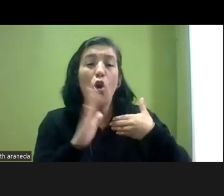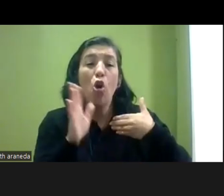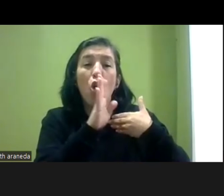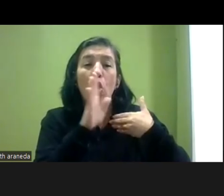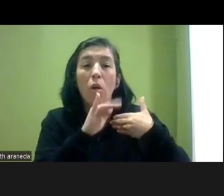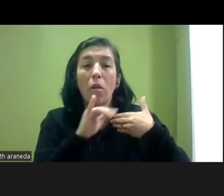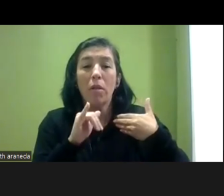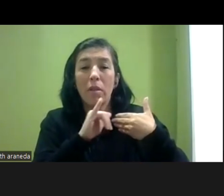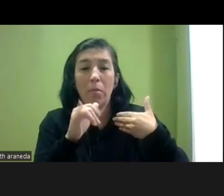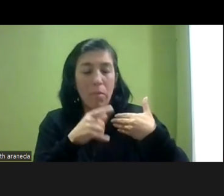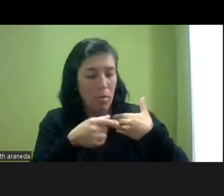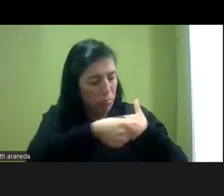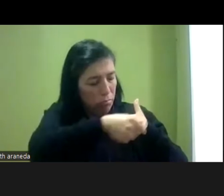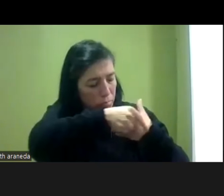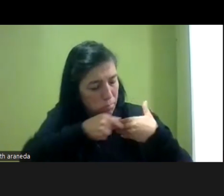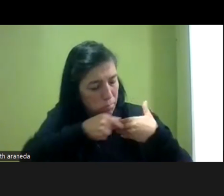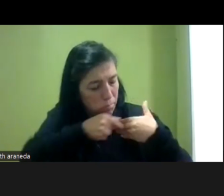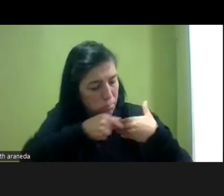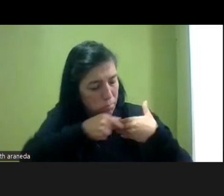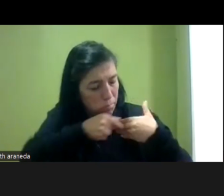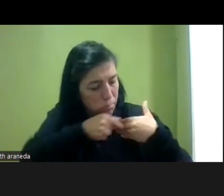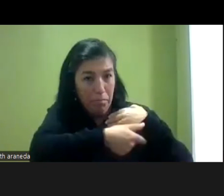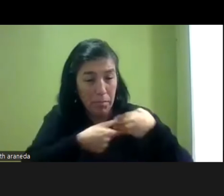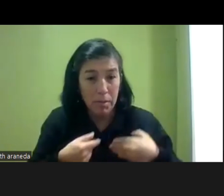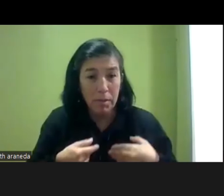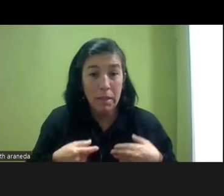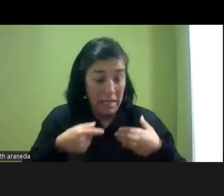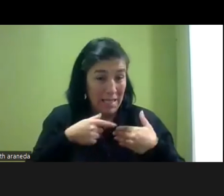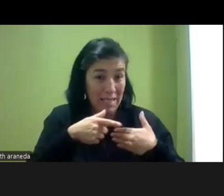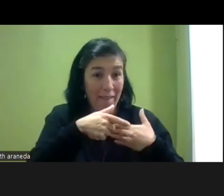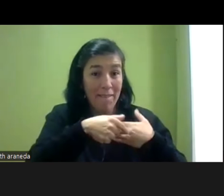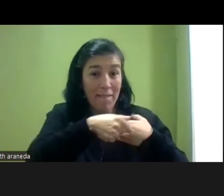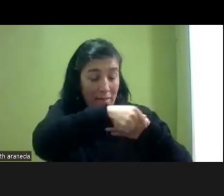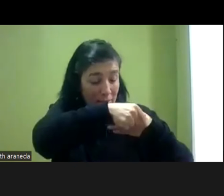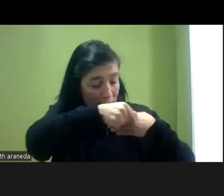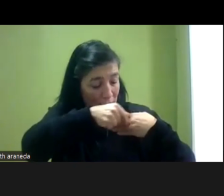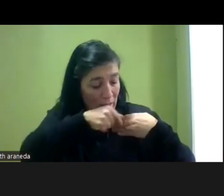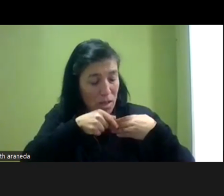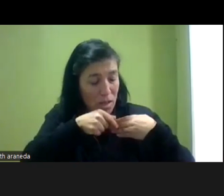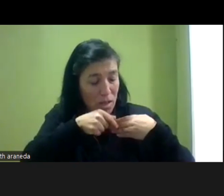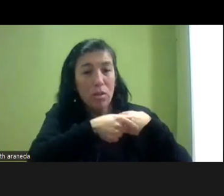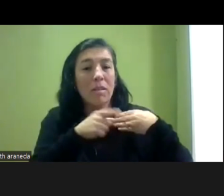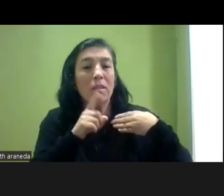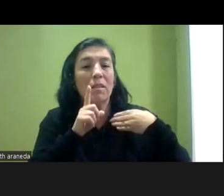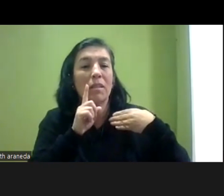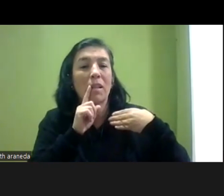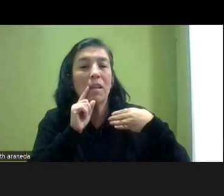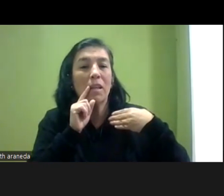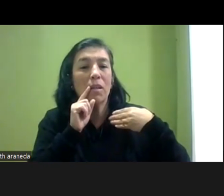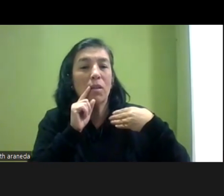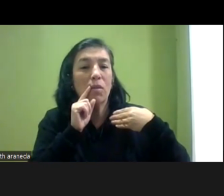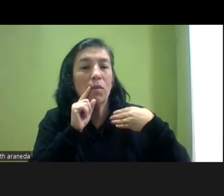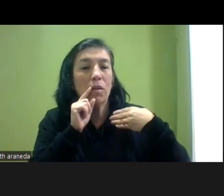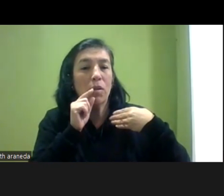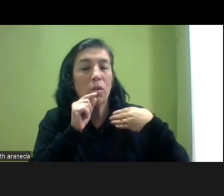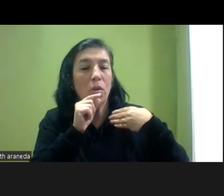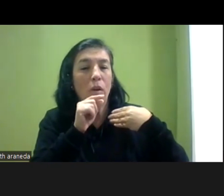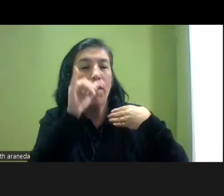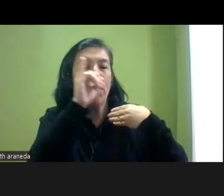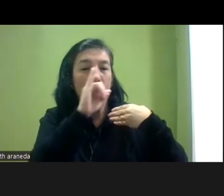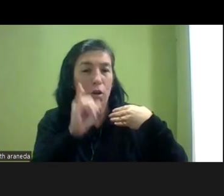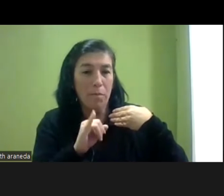disponen franjas verticales. Y cada franja vertical tiene un módulo, es decir,